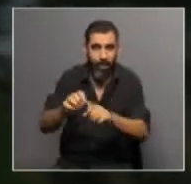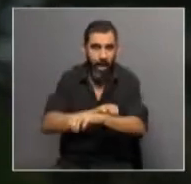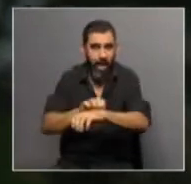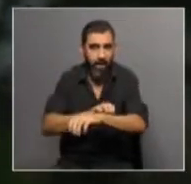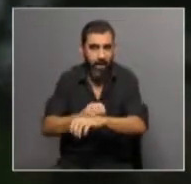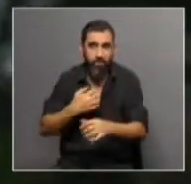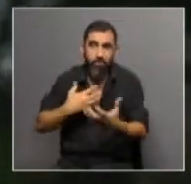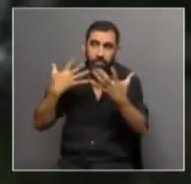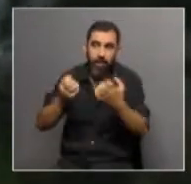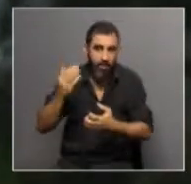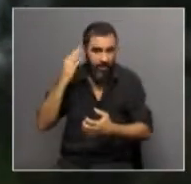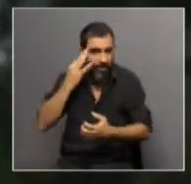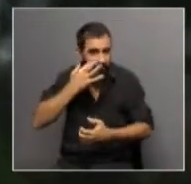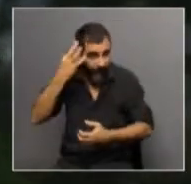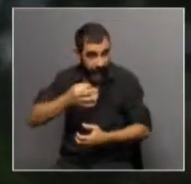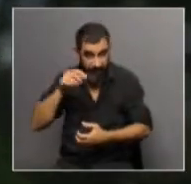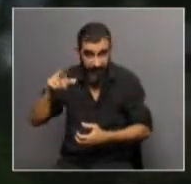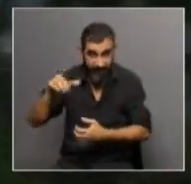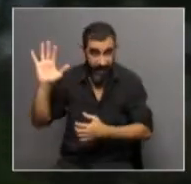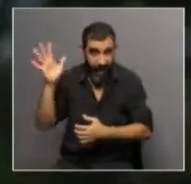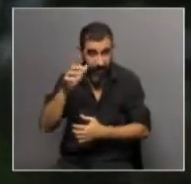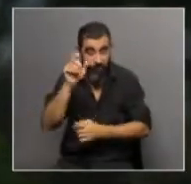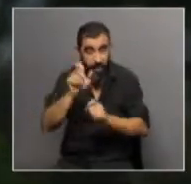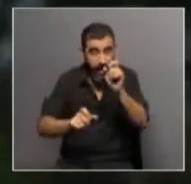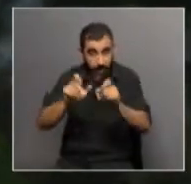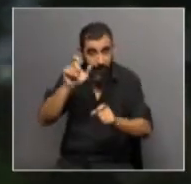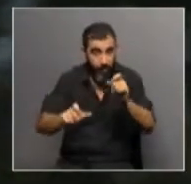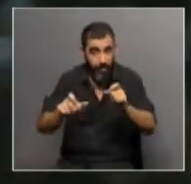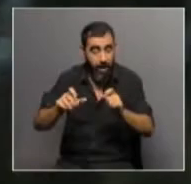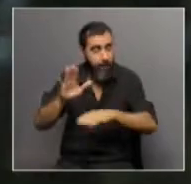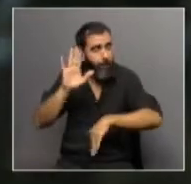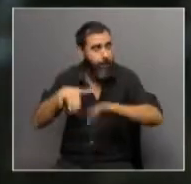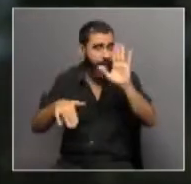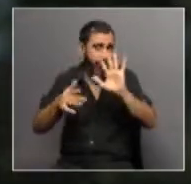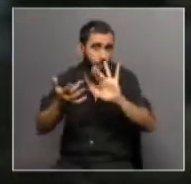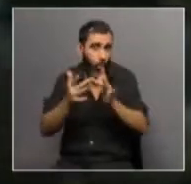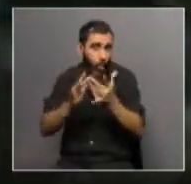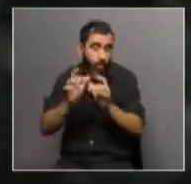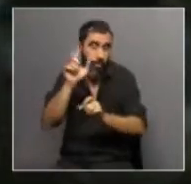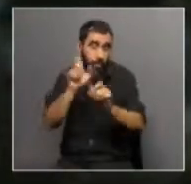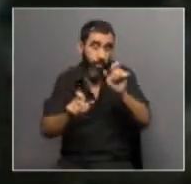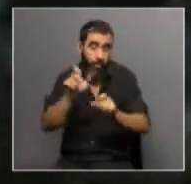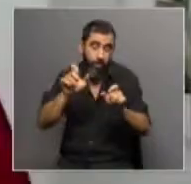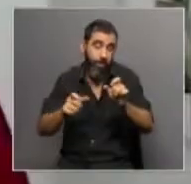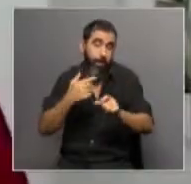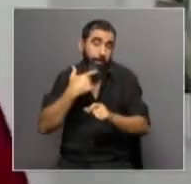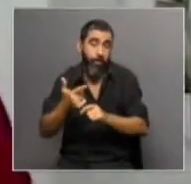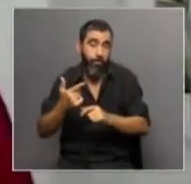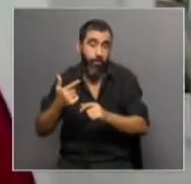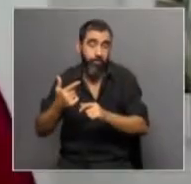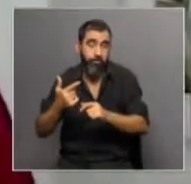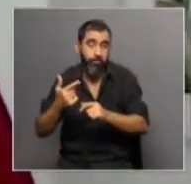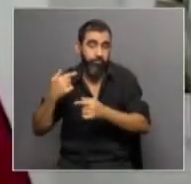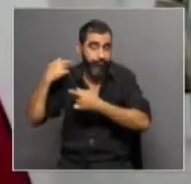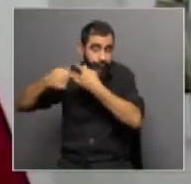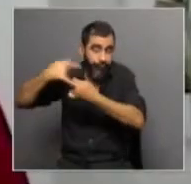lo que queremos ver es si en el caso de la aruera, las poblaciones que han estado más expuestas, por ejemplo, las poblaciones con mayor origen,